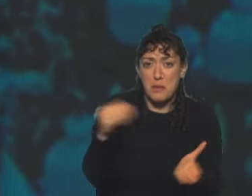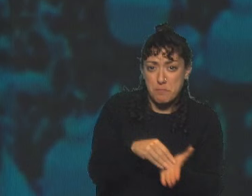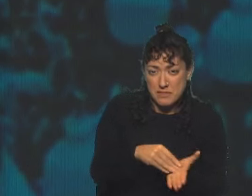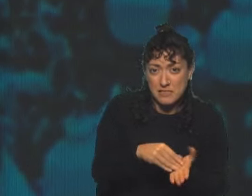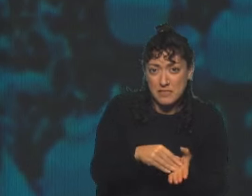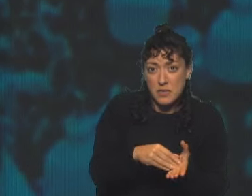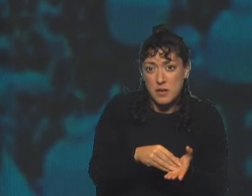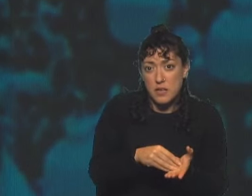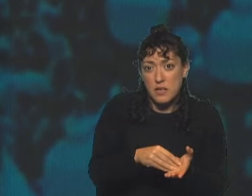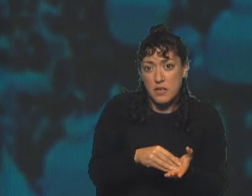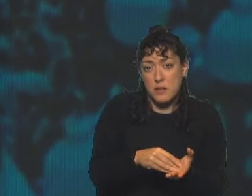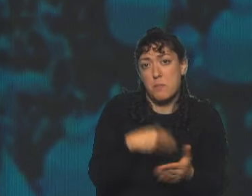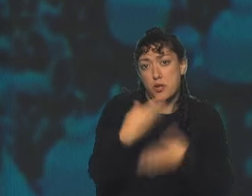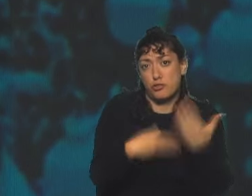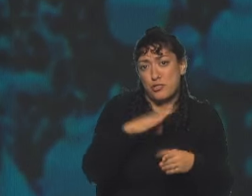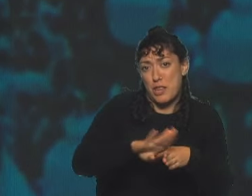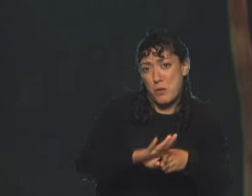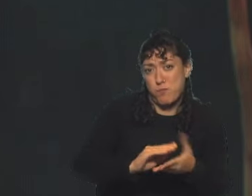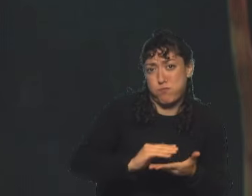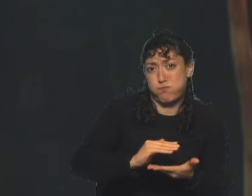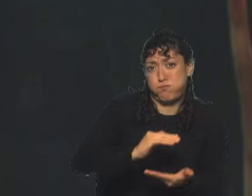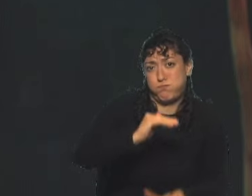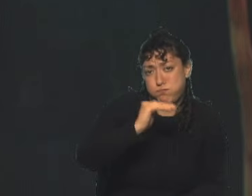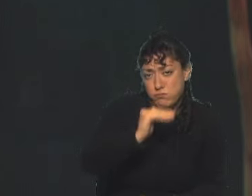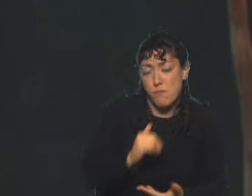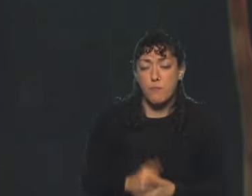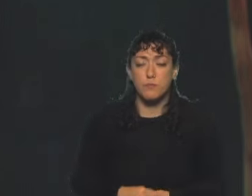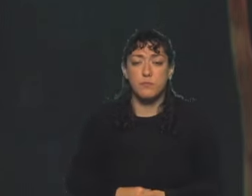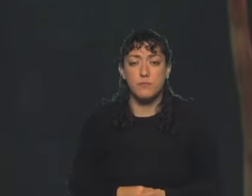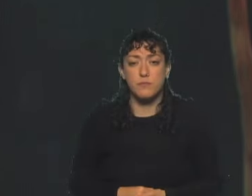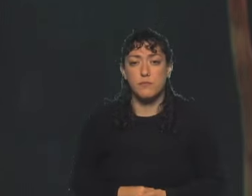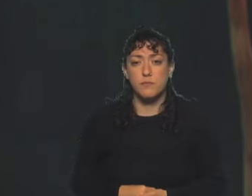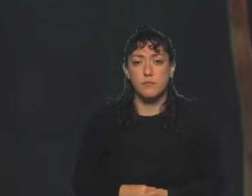seguir incrementando el proceso de endeudamiento. ¿Quién fue,